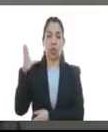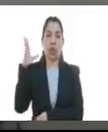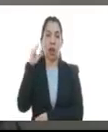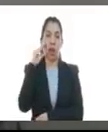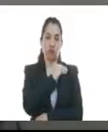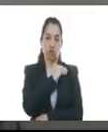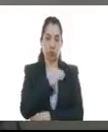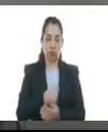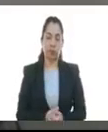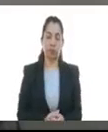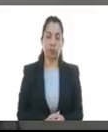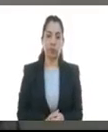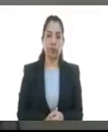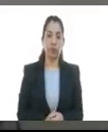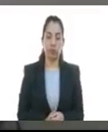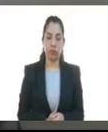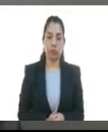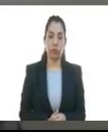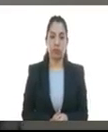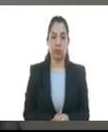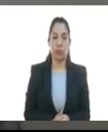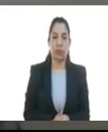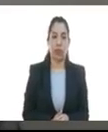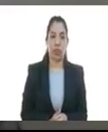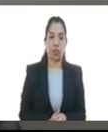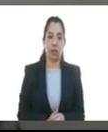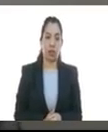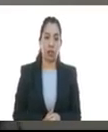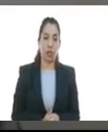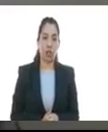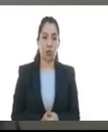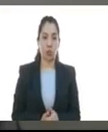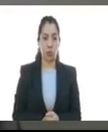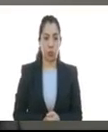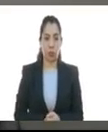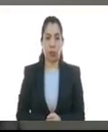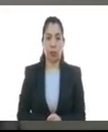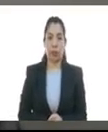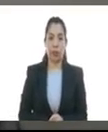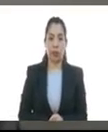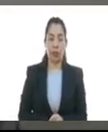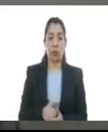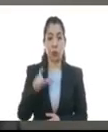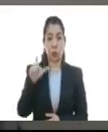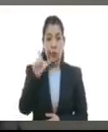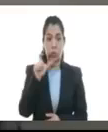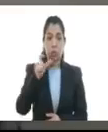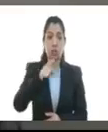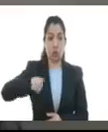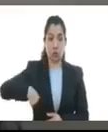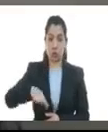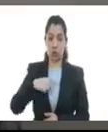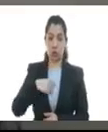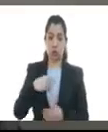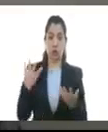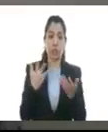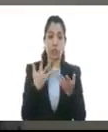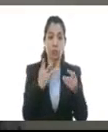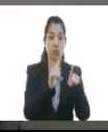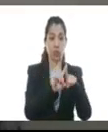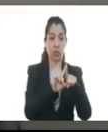Y realmente es, cuando haces todo este recorrido, es realmente ir